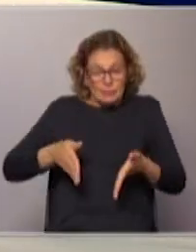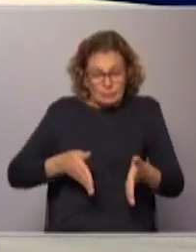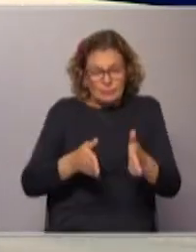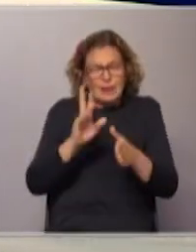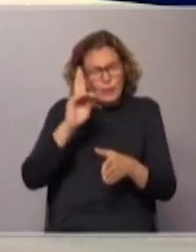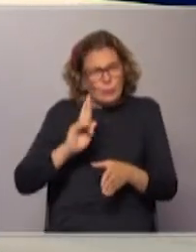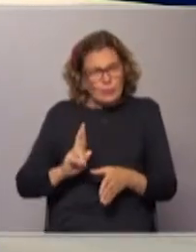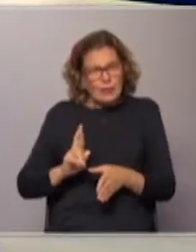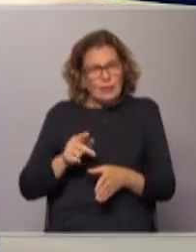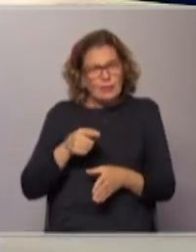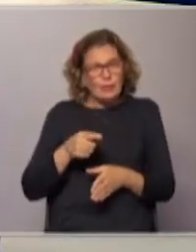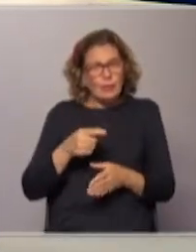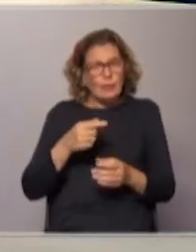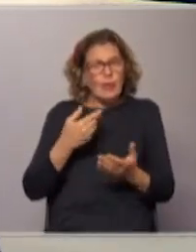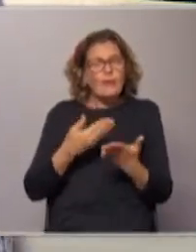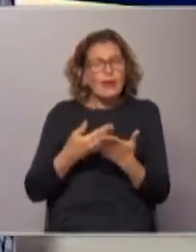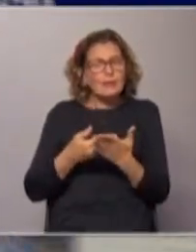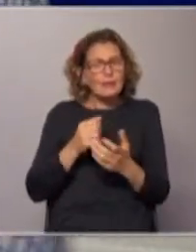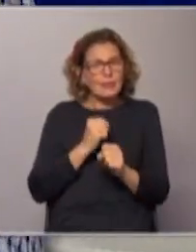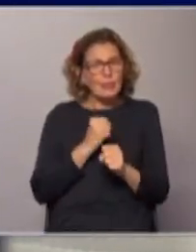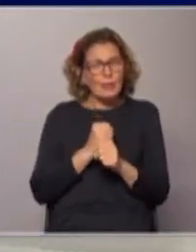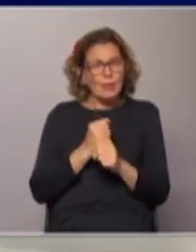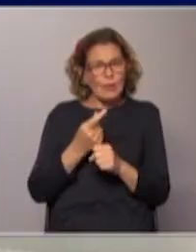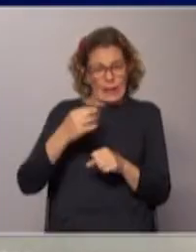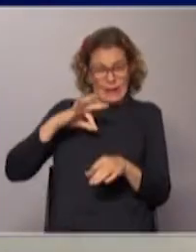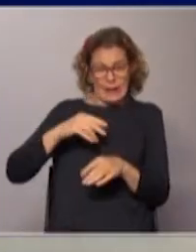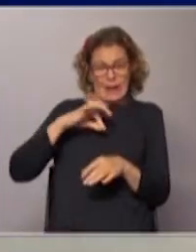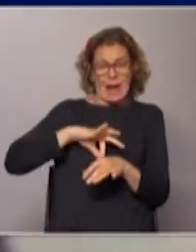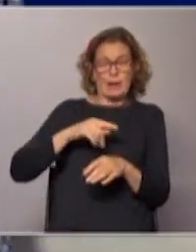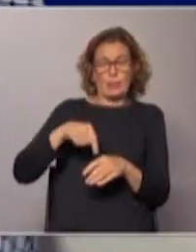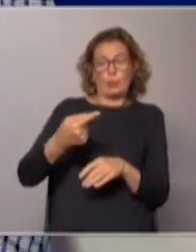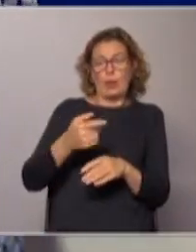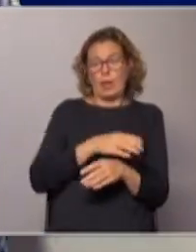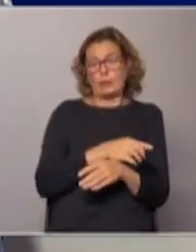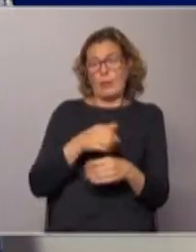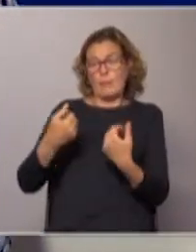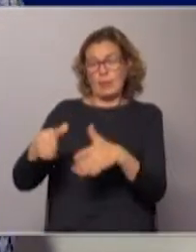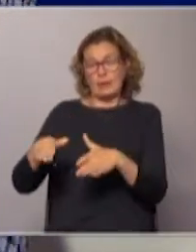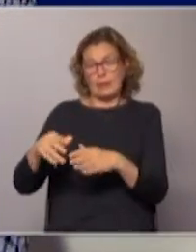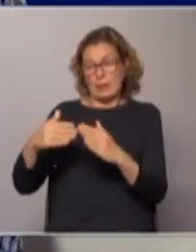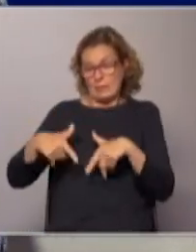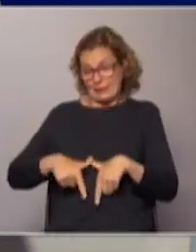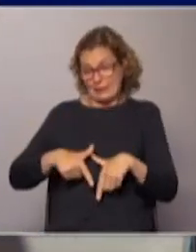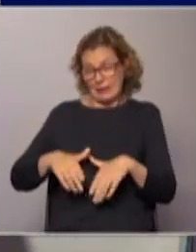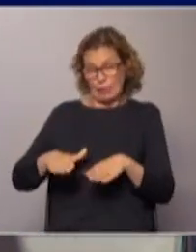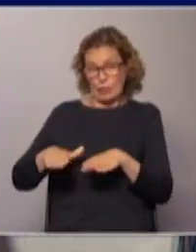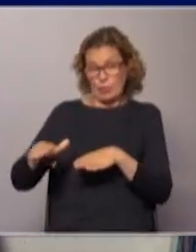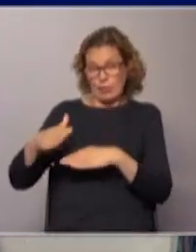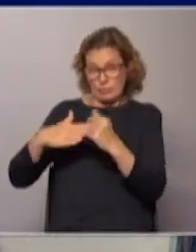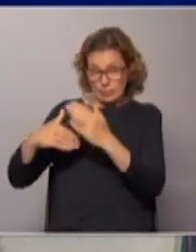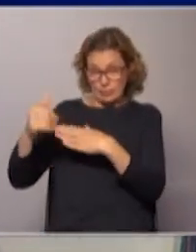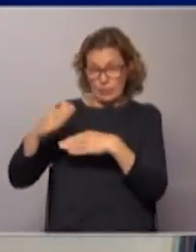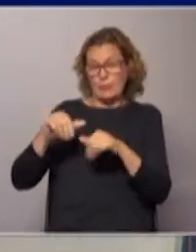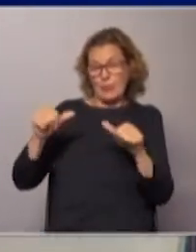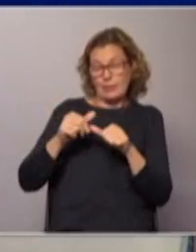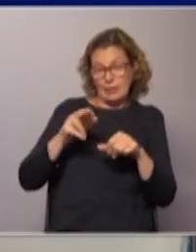esto va a afectar el empleo o sea lo que se gana por un lado se pierde por el otro o sea el ministerio trabaje obras pública ministro transporte o las cuidades cuando vas a